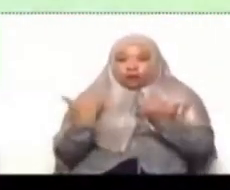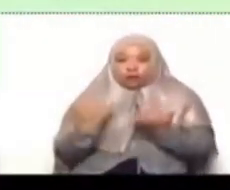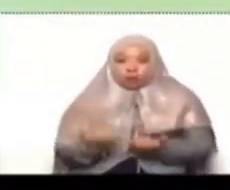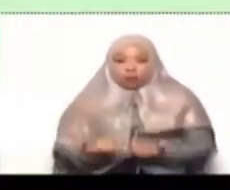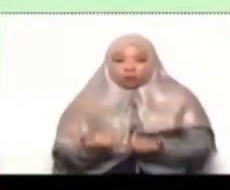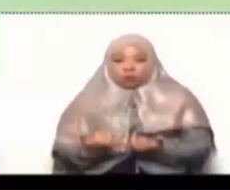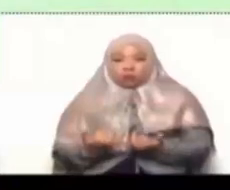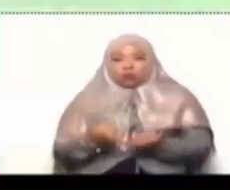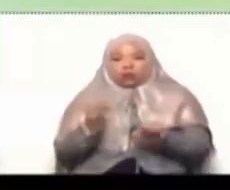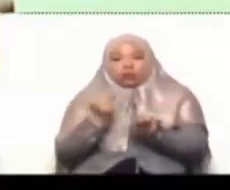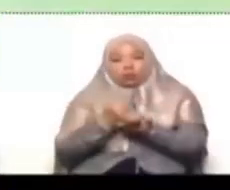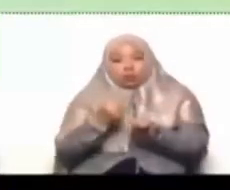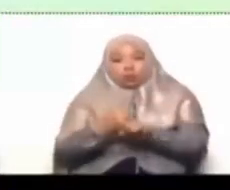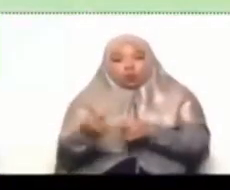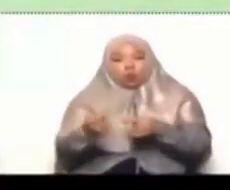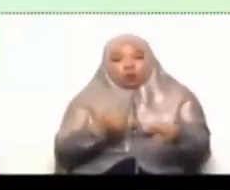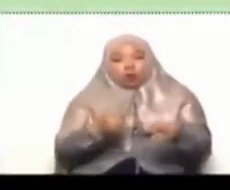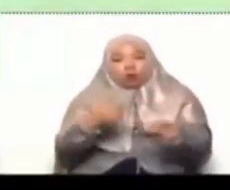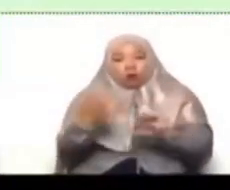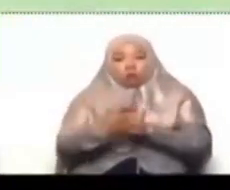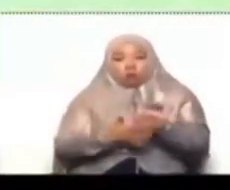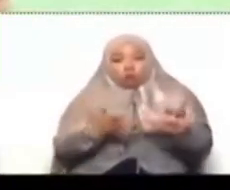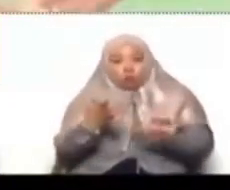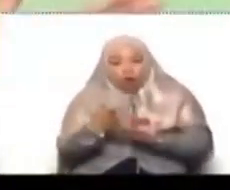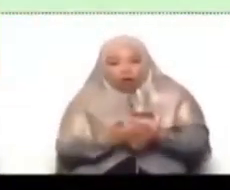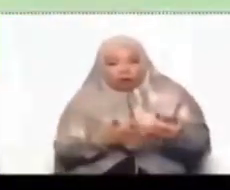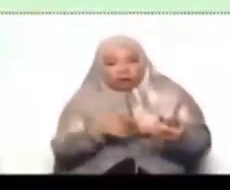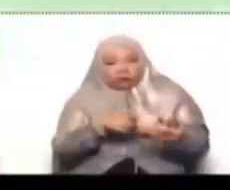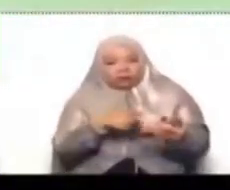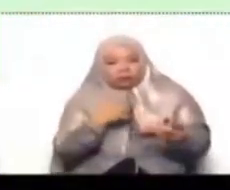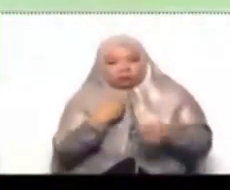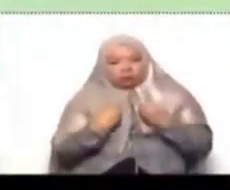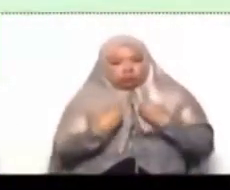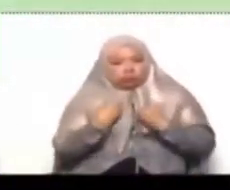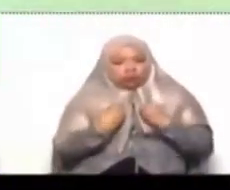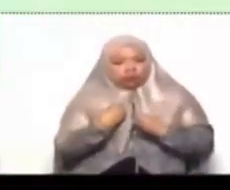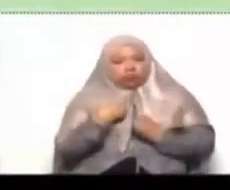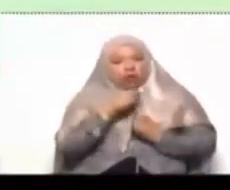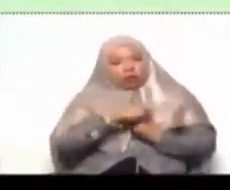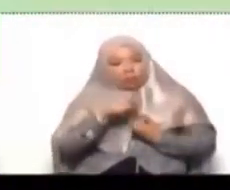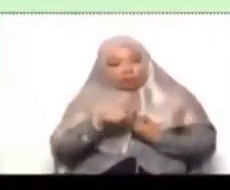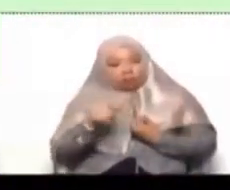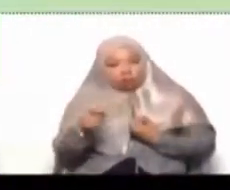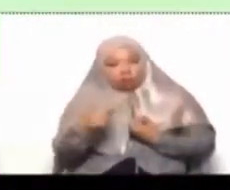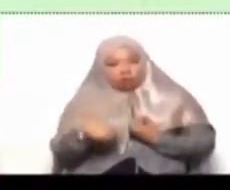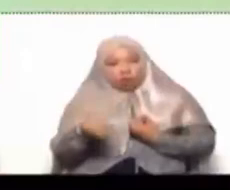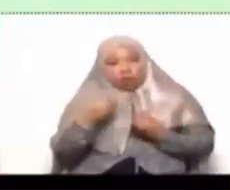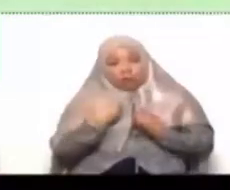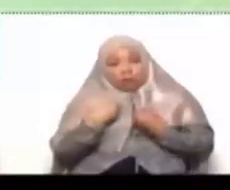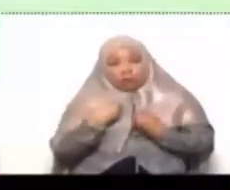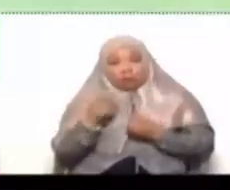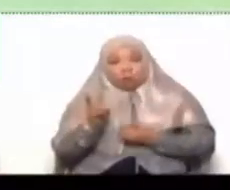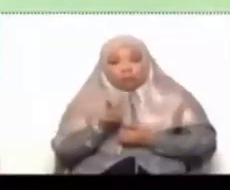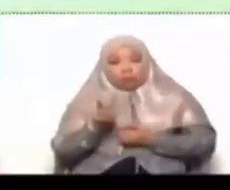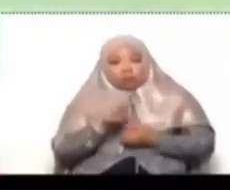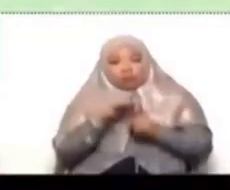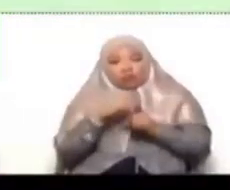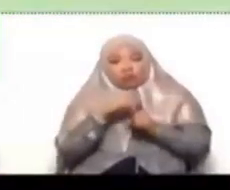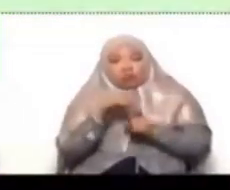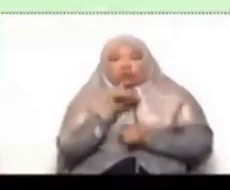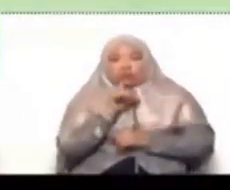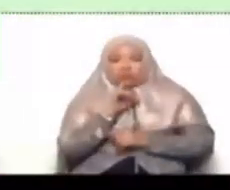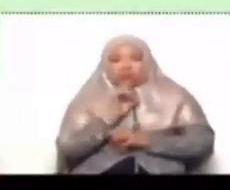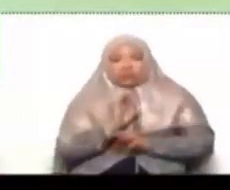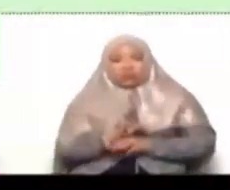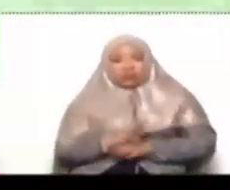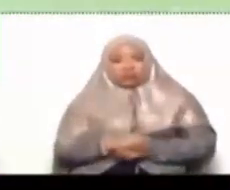precisamente tratan de generar esa conmoción y todo lo que ya hemos vivido acá en Venezuela, presidente.